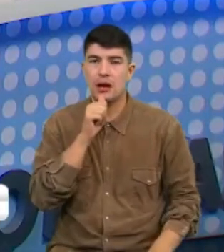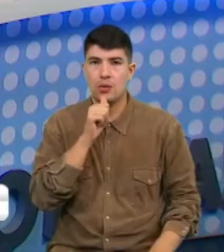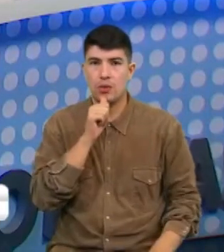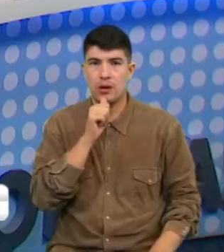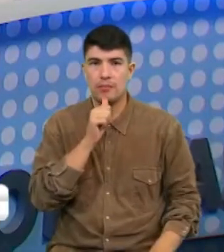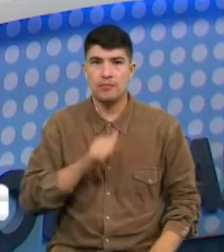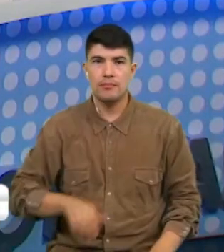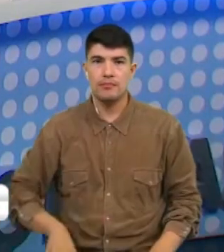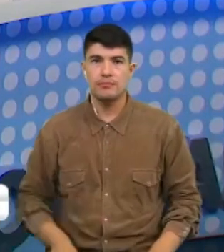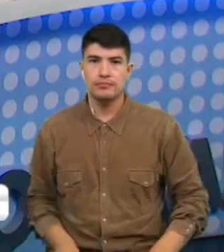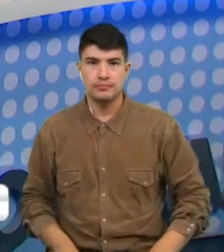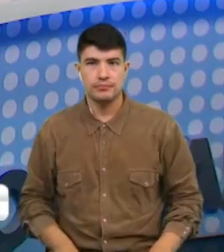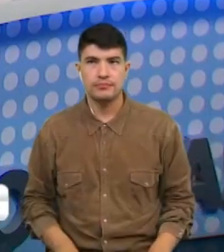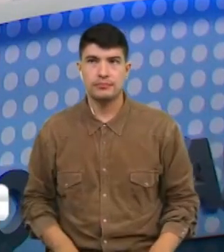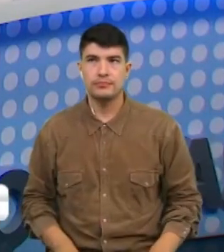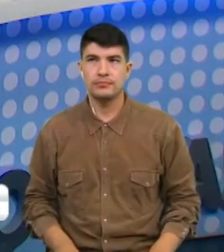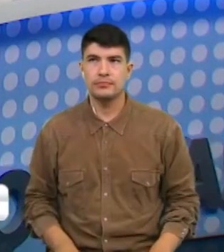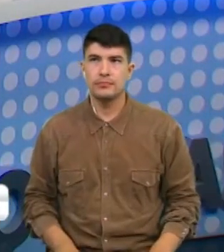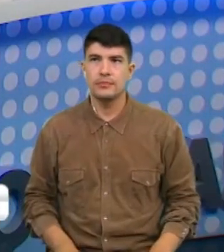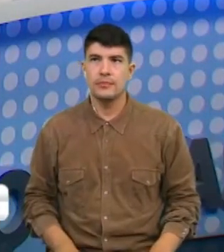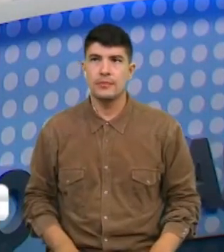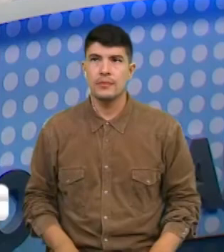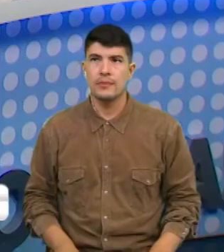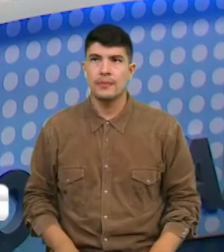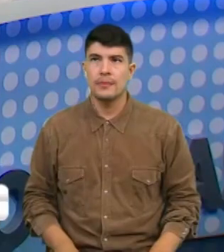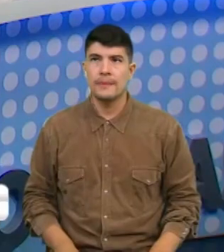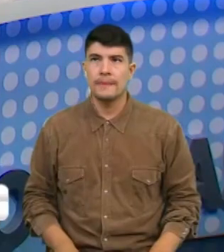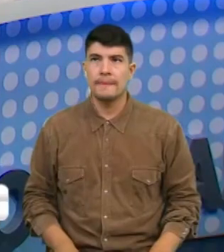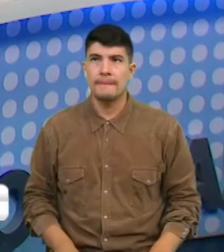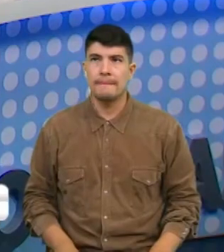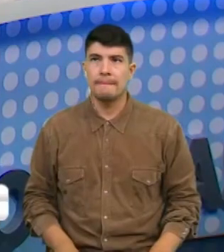cierre de las aguas del Acueducto Metropolitano de Bucaramanga, ya que estarán haciendo unos arreglos.